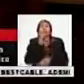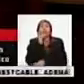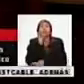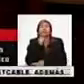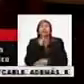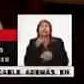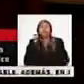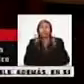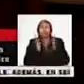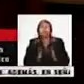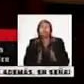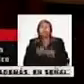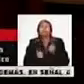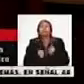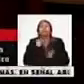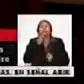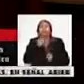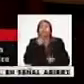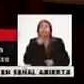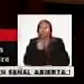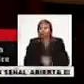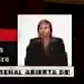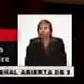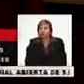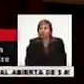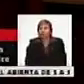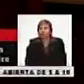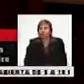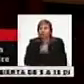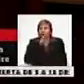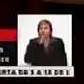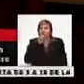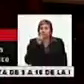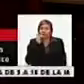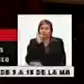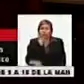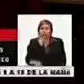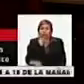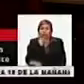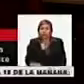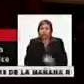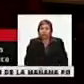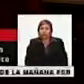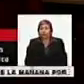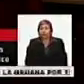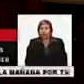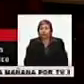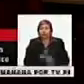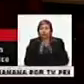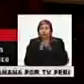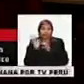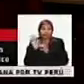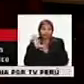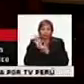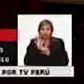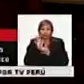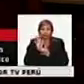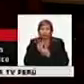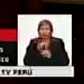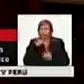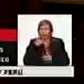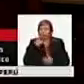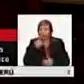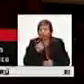profesión, cuál es su oficio, y él dijo, soy profesor. Gran lección. Y